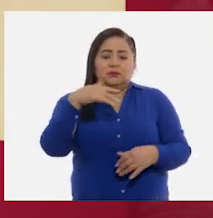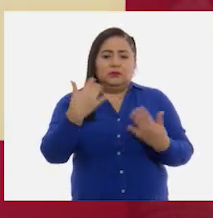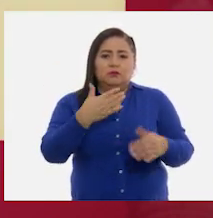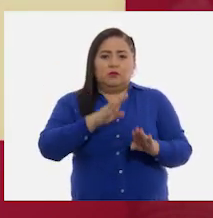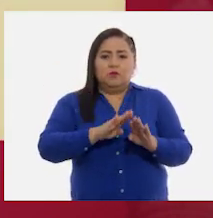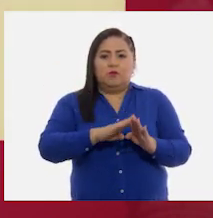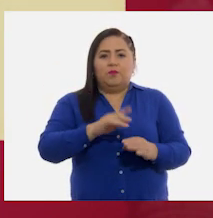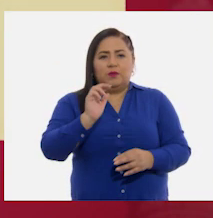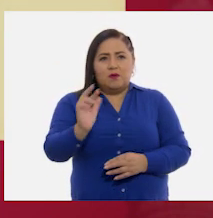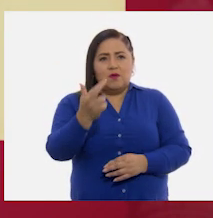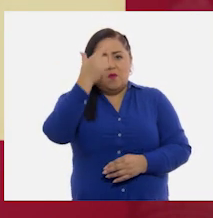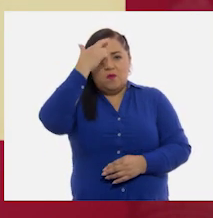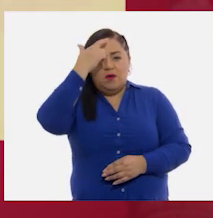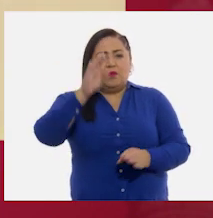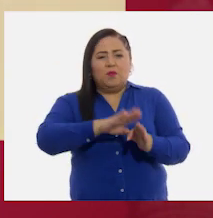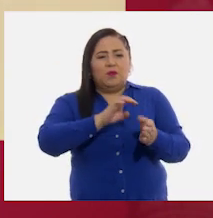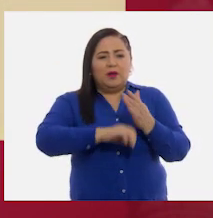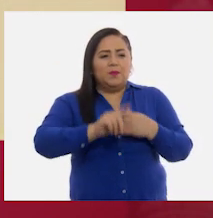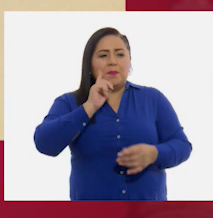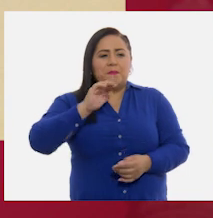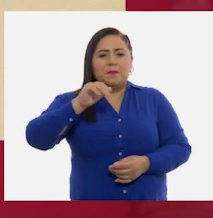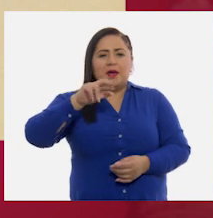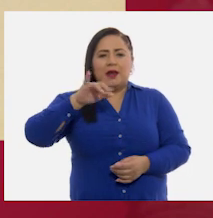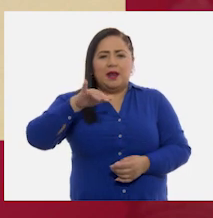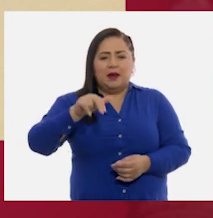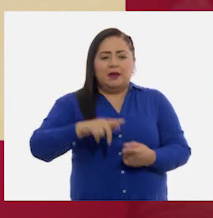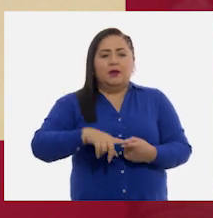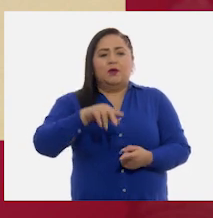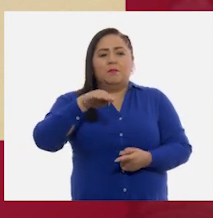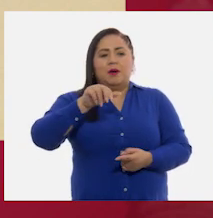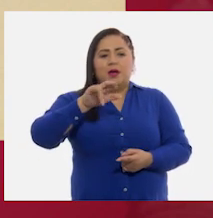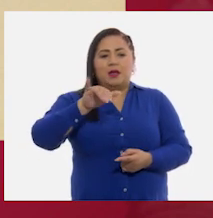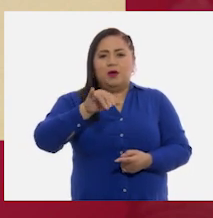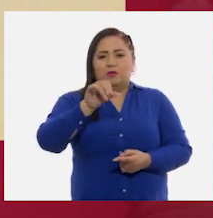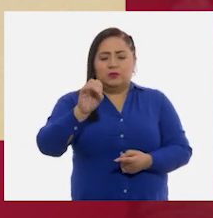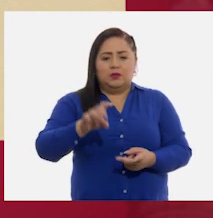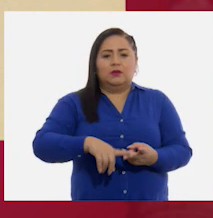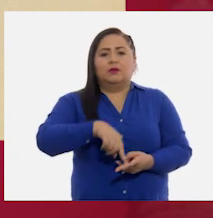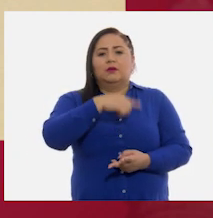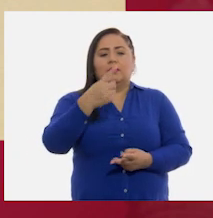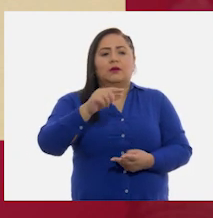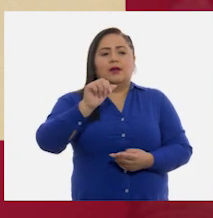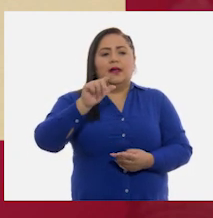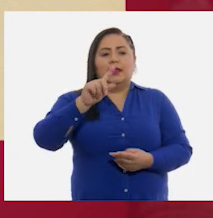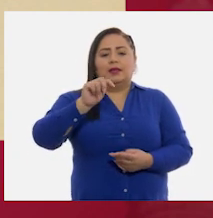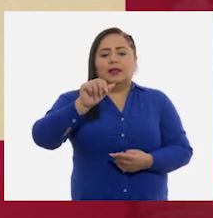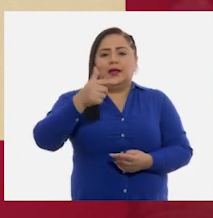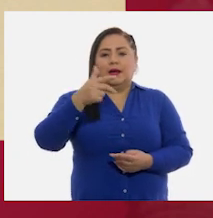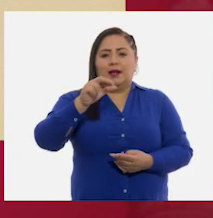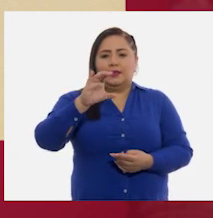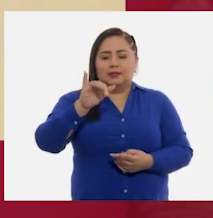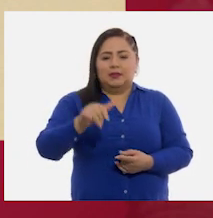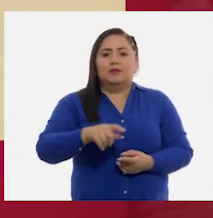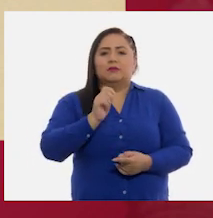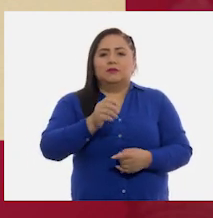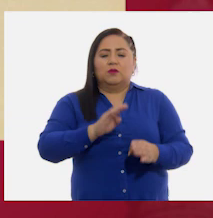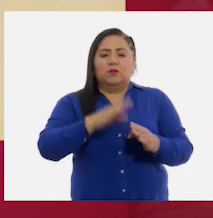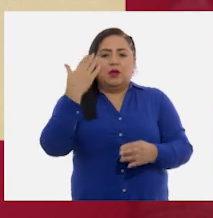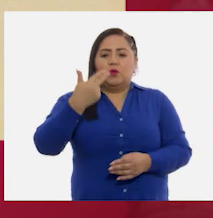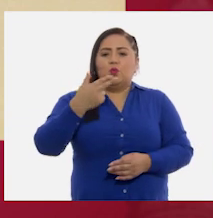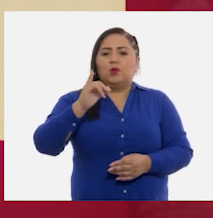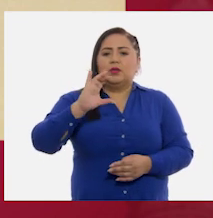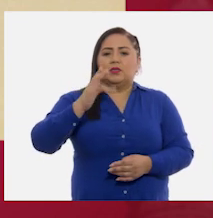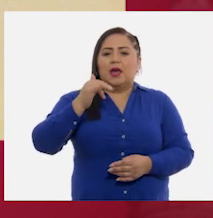gloria del recuerdo, como Mariana Rodríguez del Toro, María Josefa Marmolejo, Altagracia Mercado, combatiente en